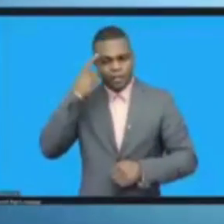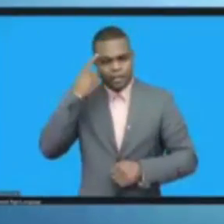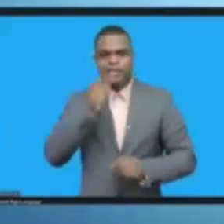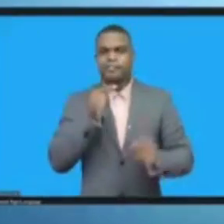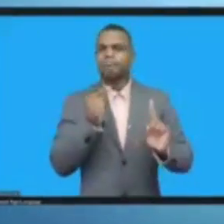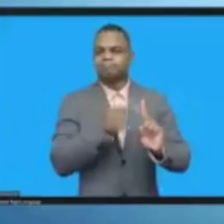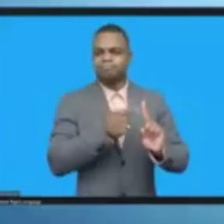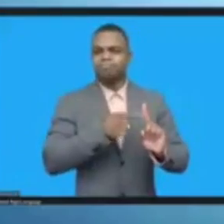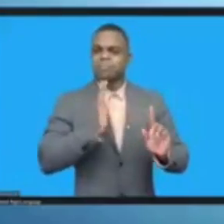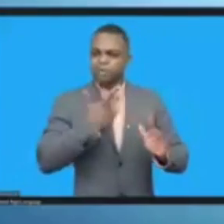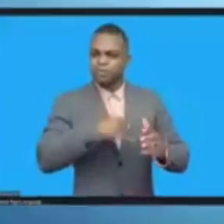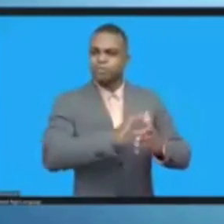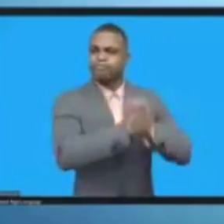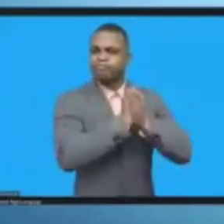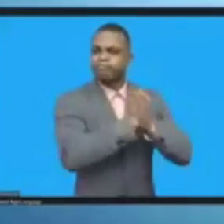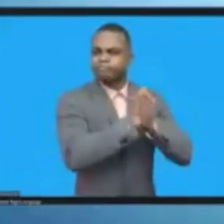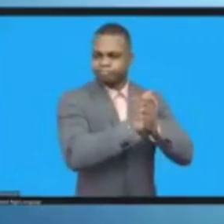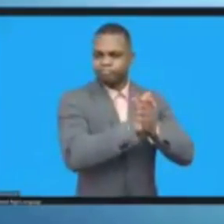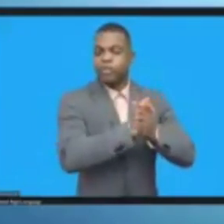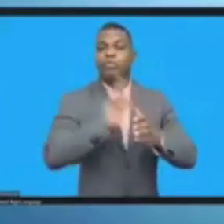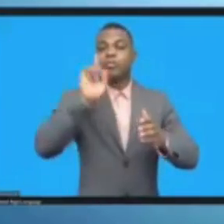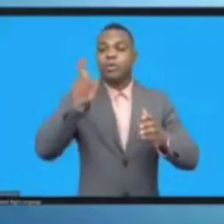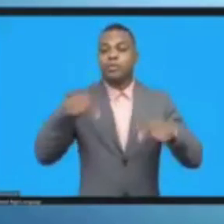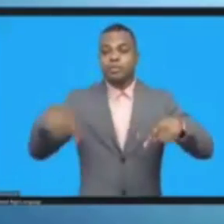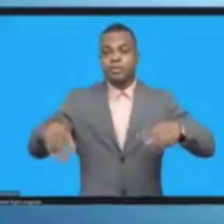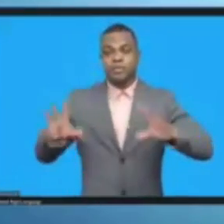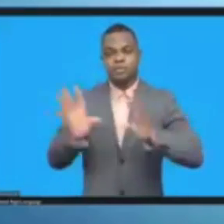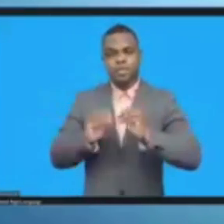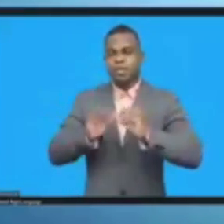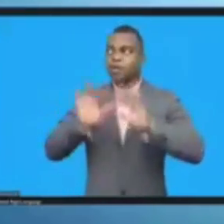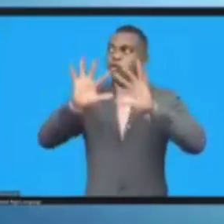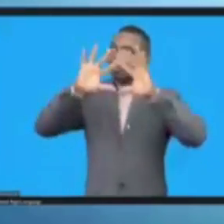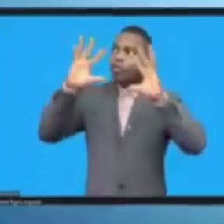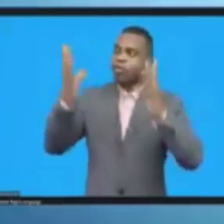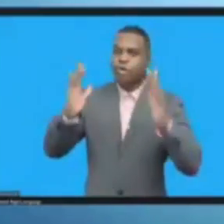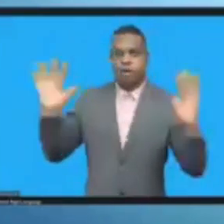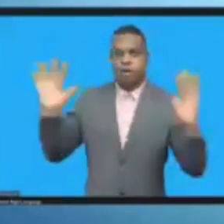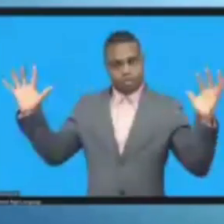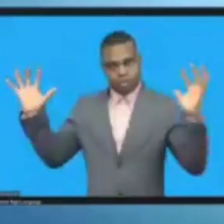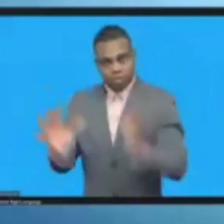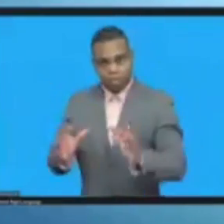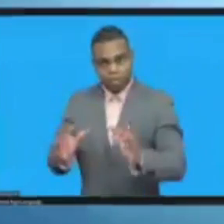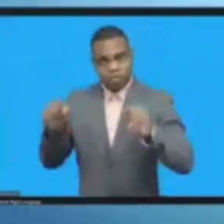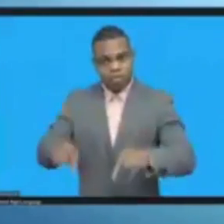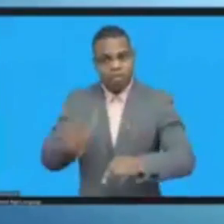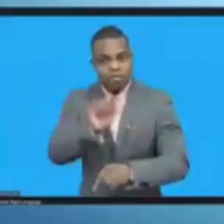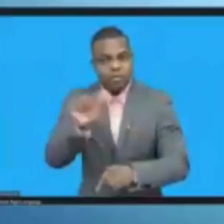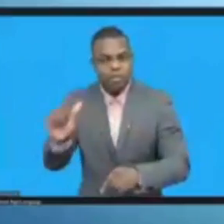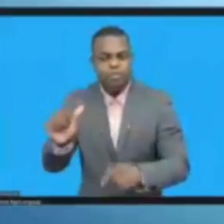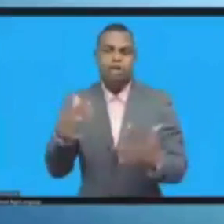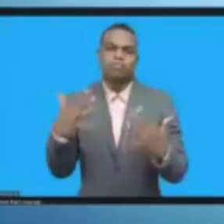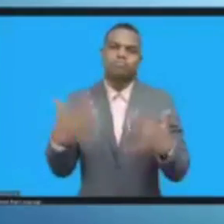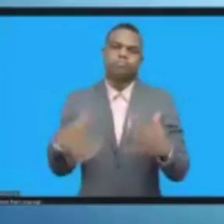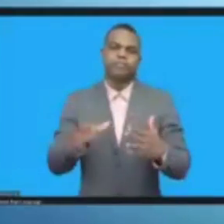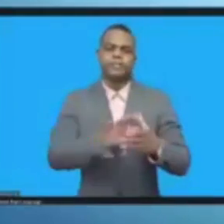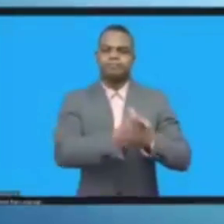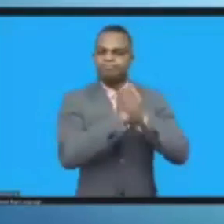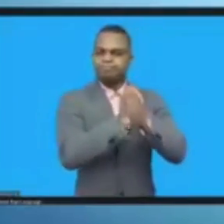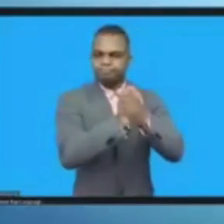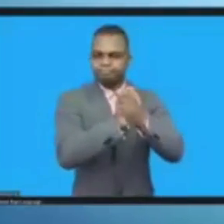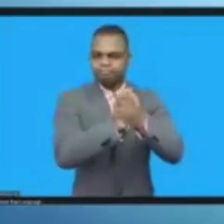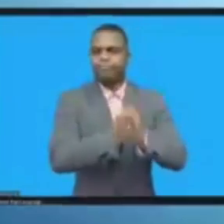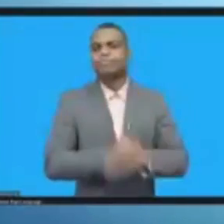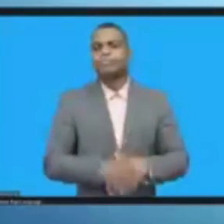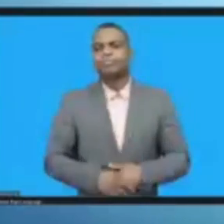aves a baba en donde tendrán lugar importantes de liberaciones por favor damas y caballeros tomen asientos Muchas gracias